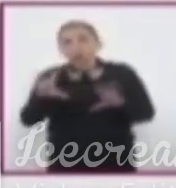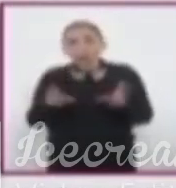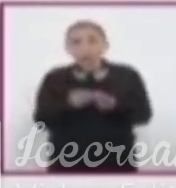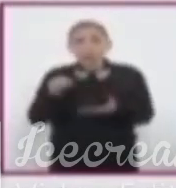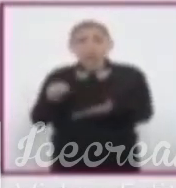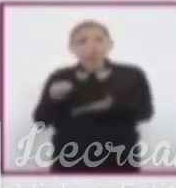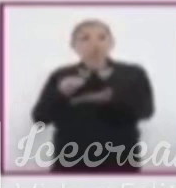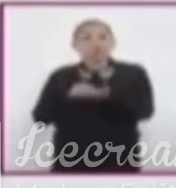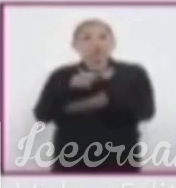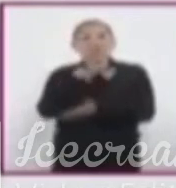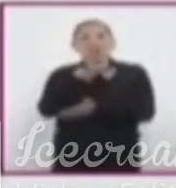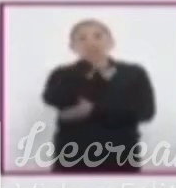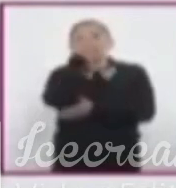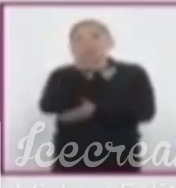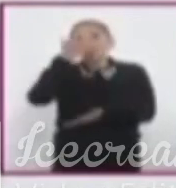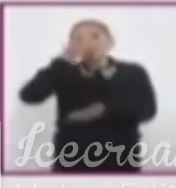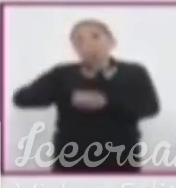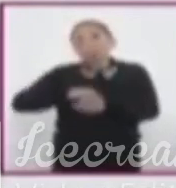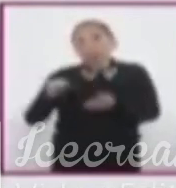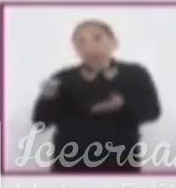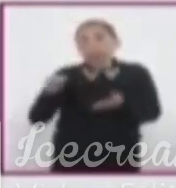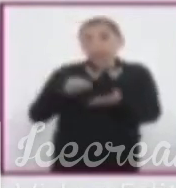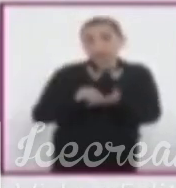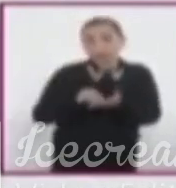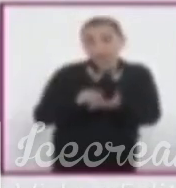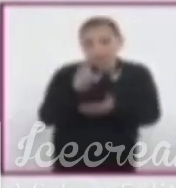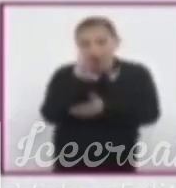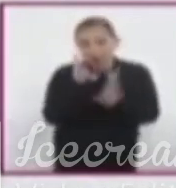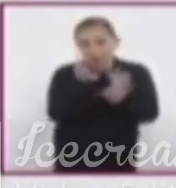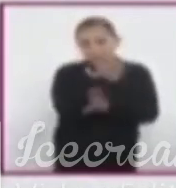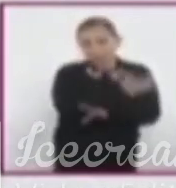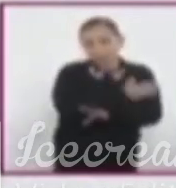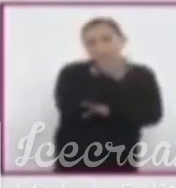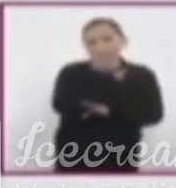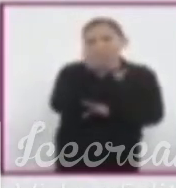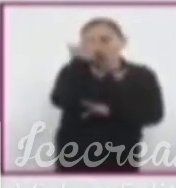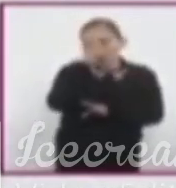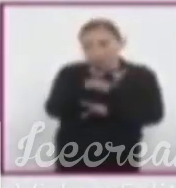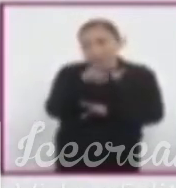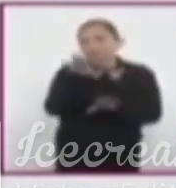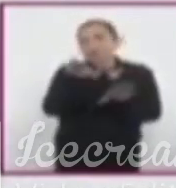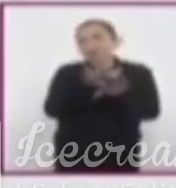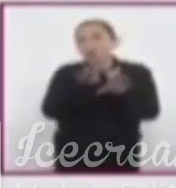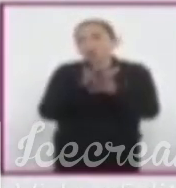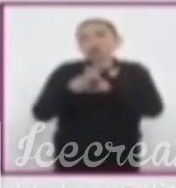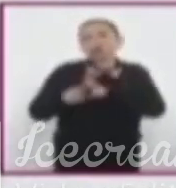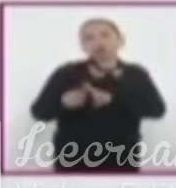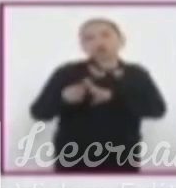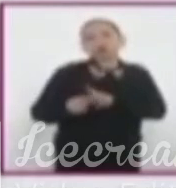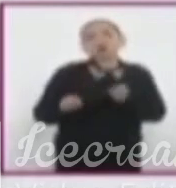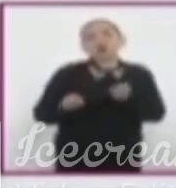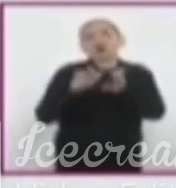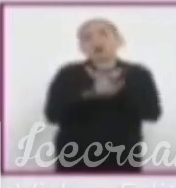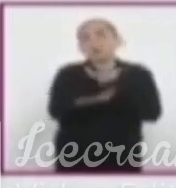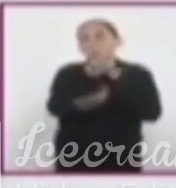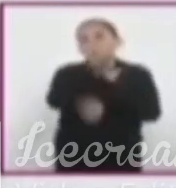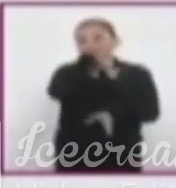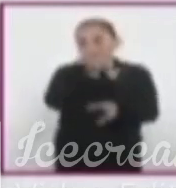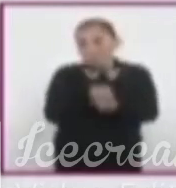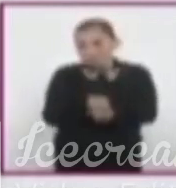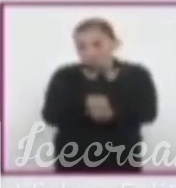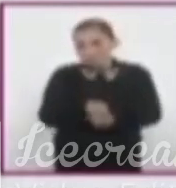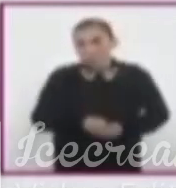del 18%. Con lo que hemos visto, ya tienes elementos para calcular cuánto pagaría en